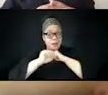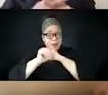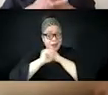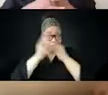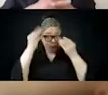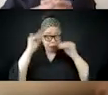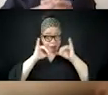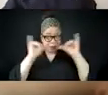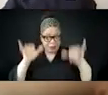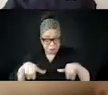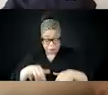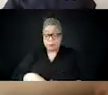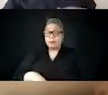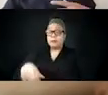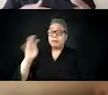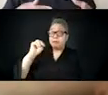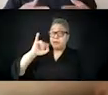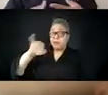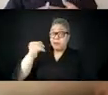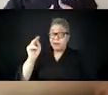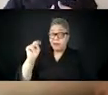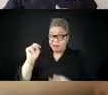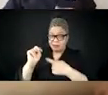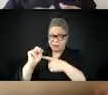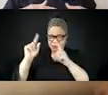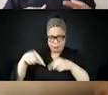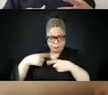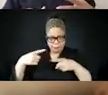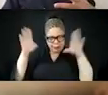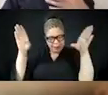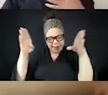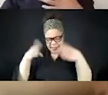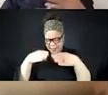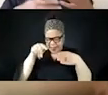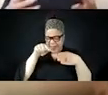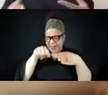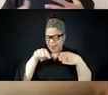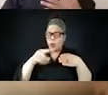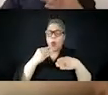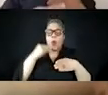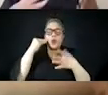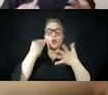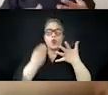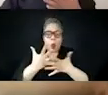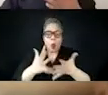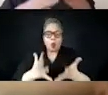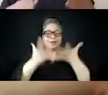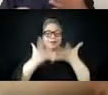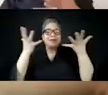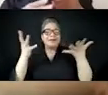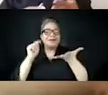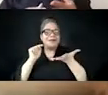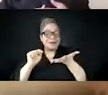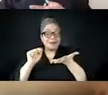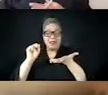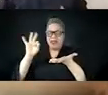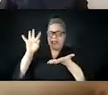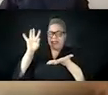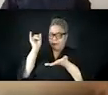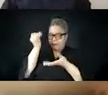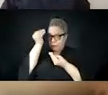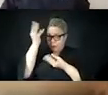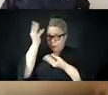internacionales y usted se enfoca en las campañas de desinformación locales que se han visto